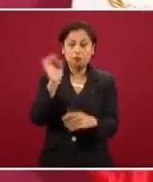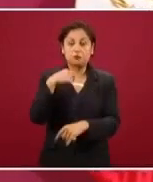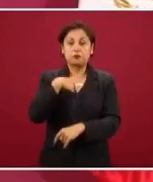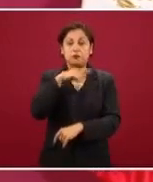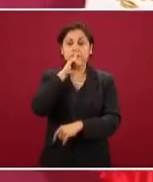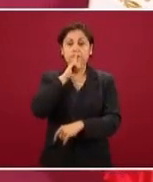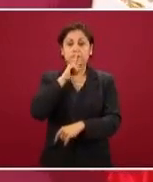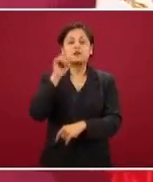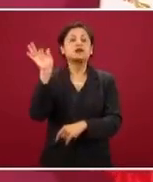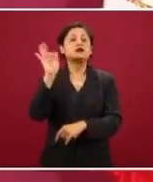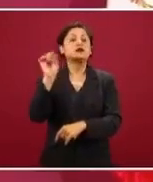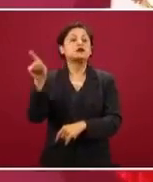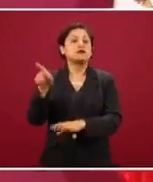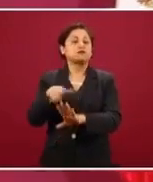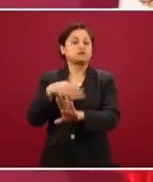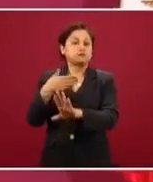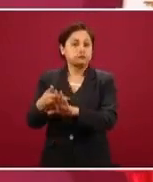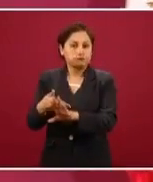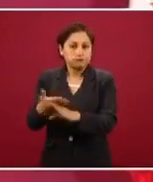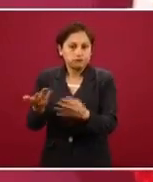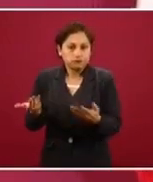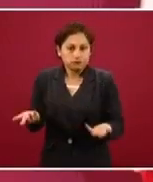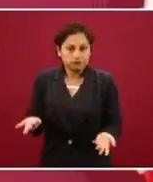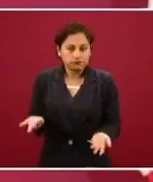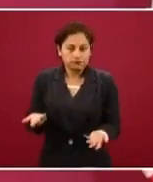afectarles, porque